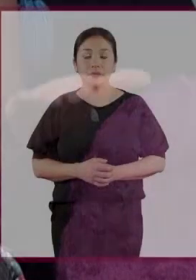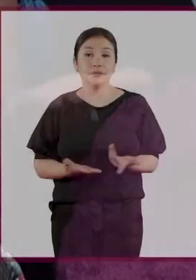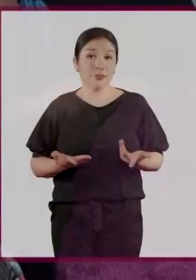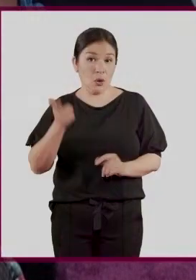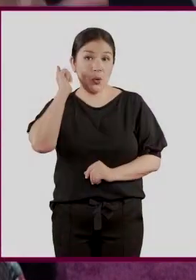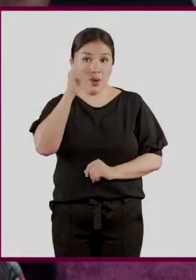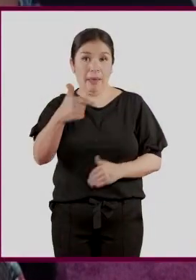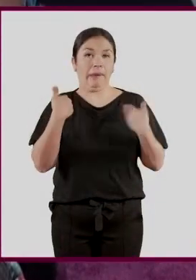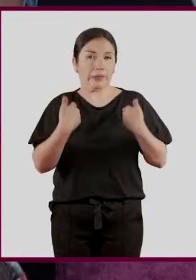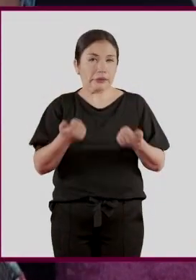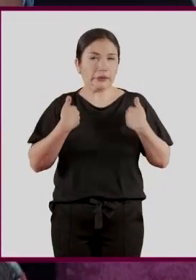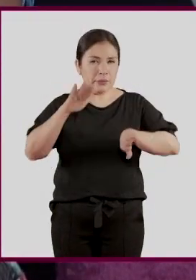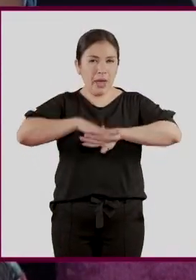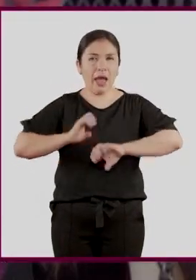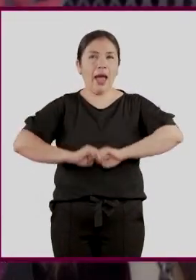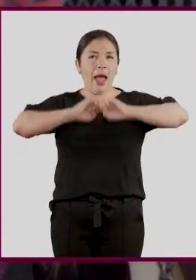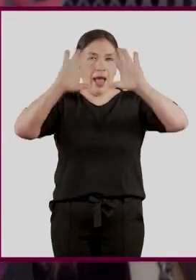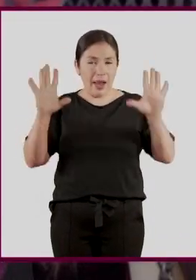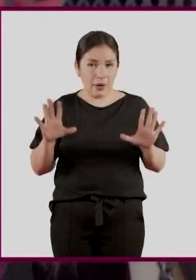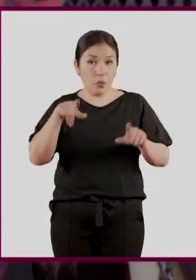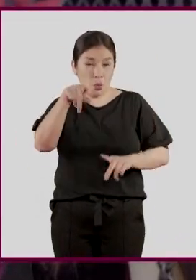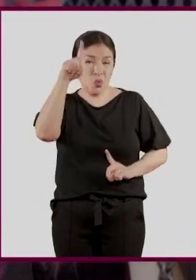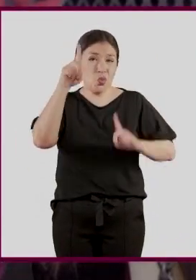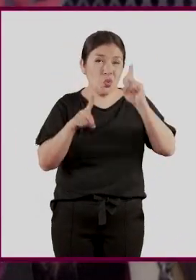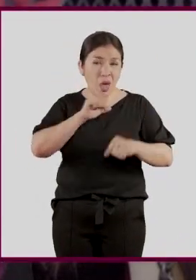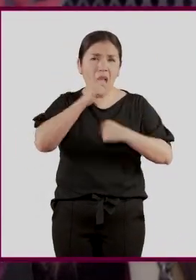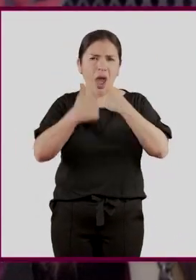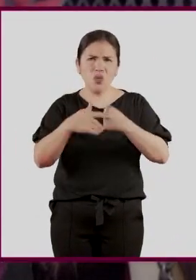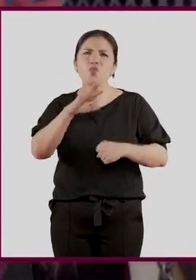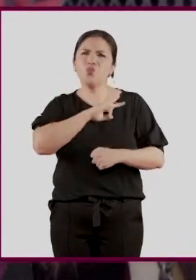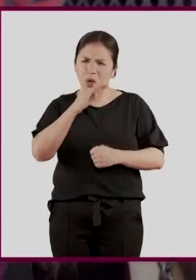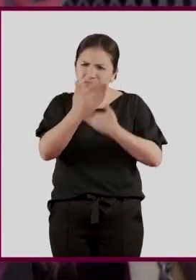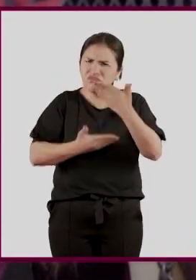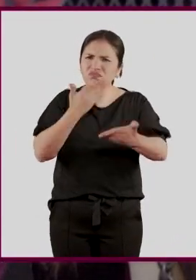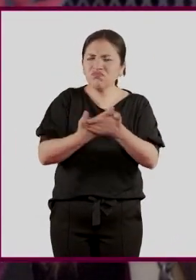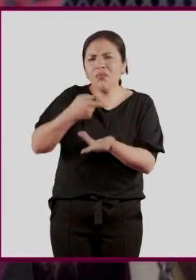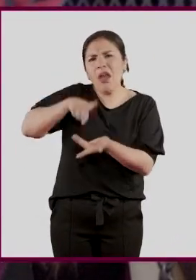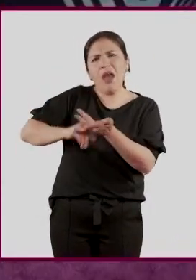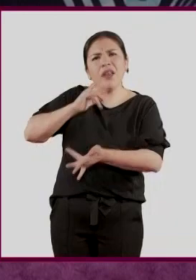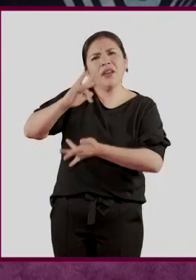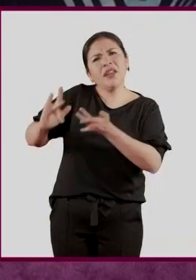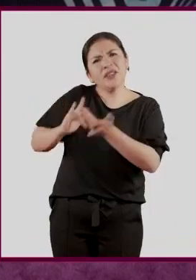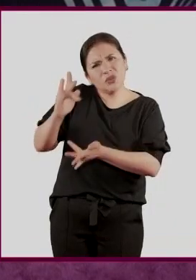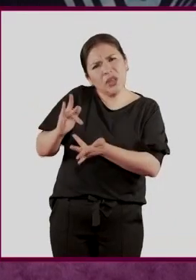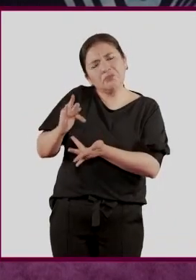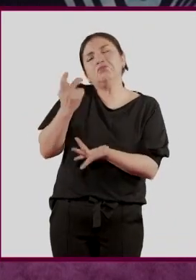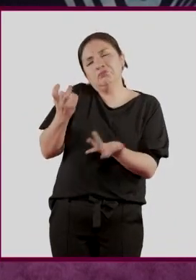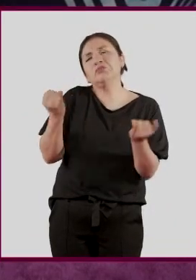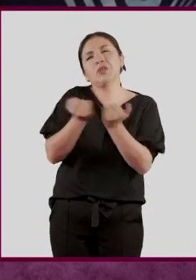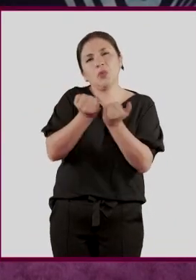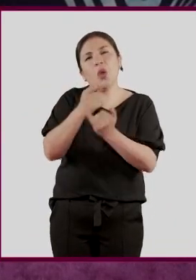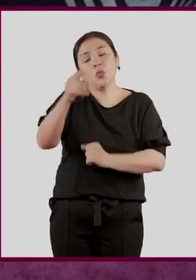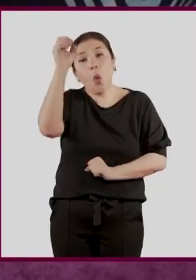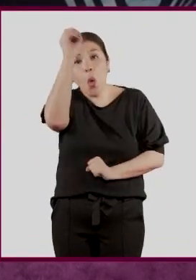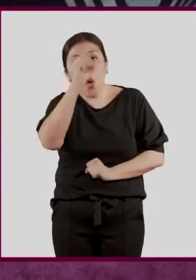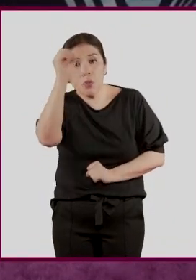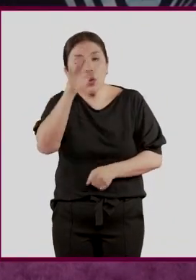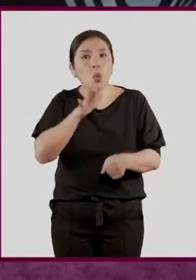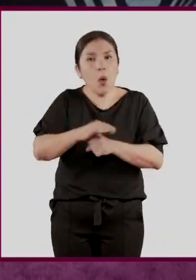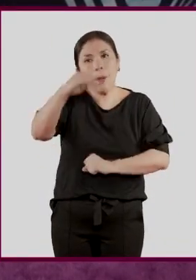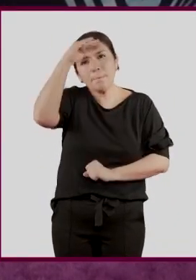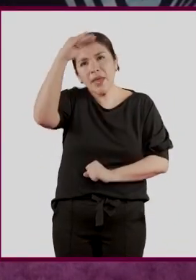Espero que haya quedado más claro. Si tienes dudas, puedes plantearlas en nuestras redes sociales y, por supuesto, tus opiniones